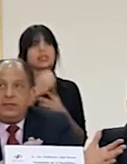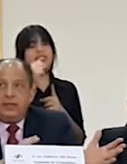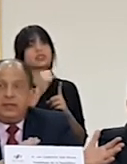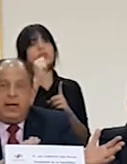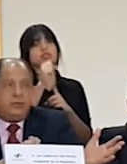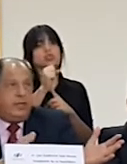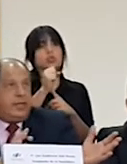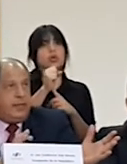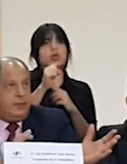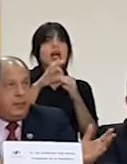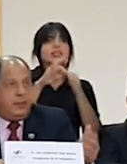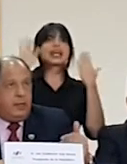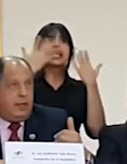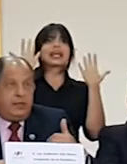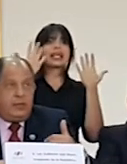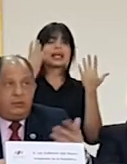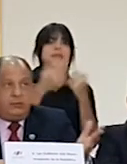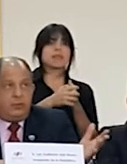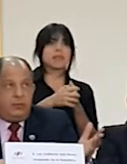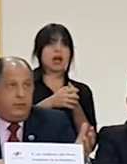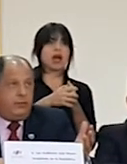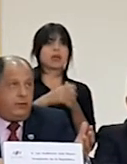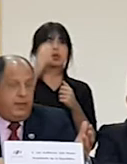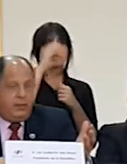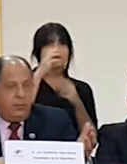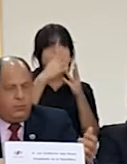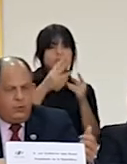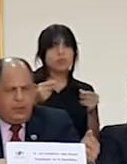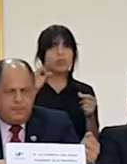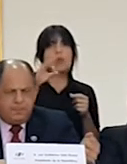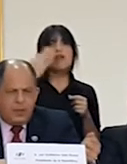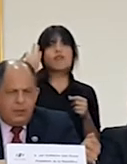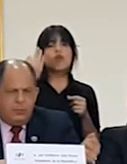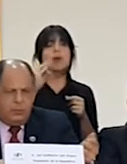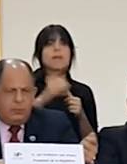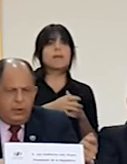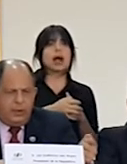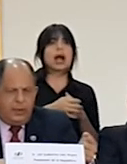una muy deplorable circunstancia asociada al clima, que han estado resolviendo de forma